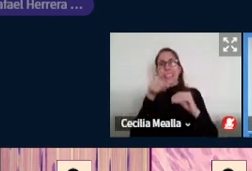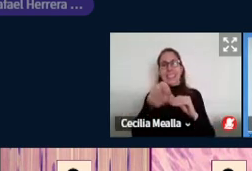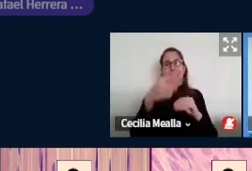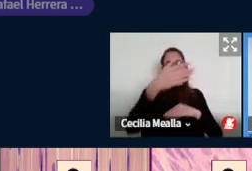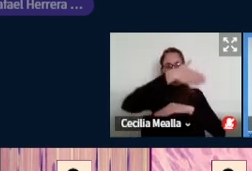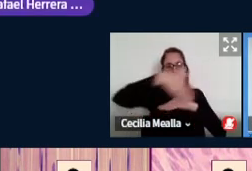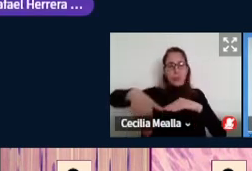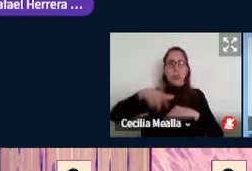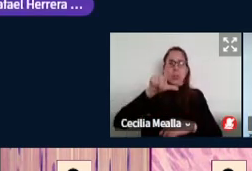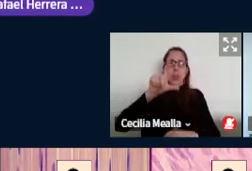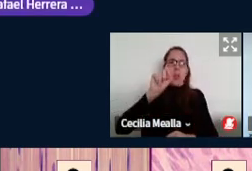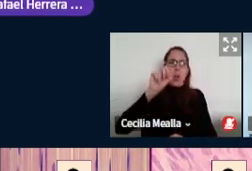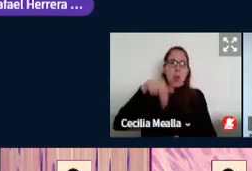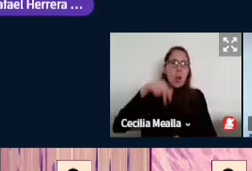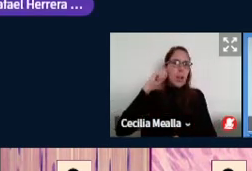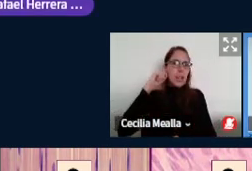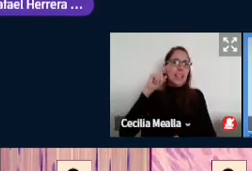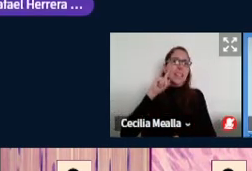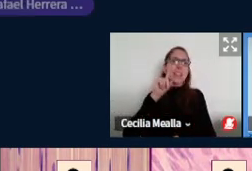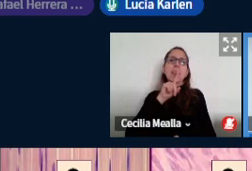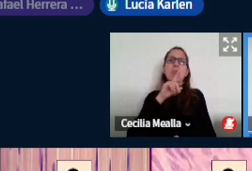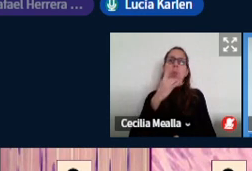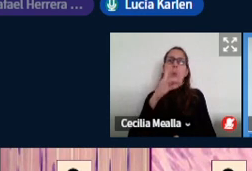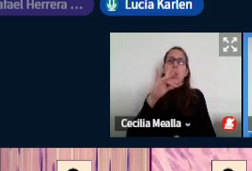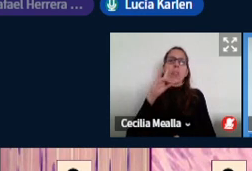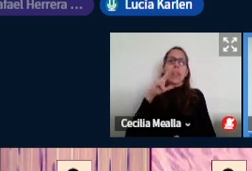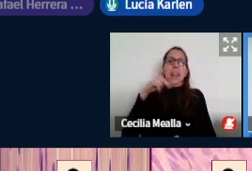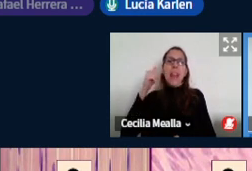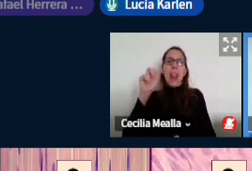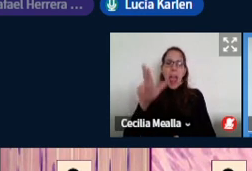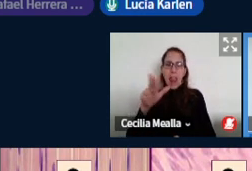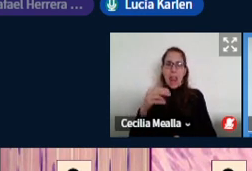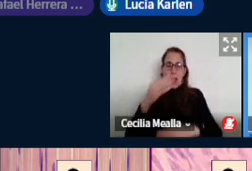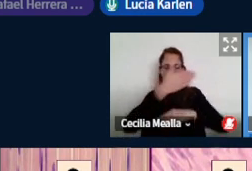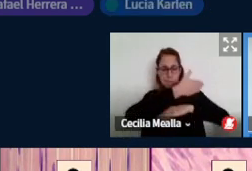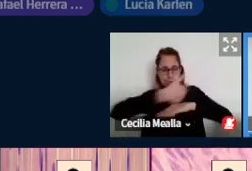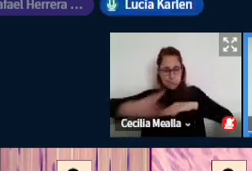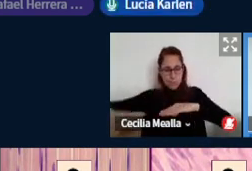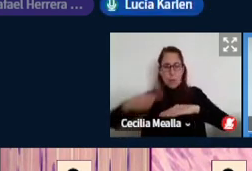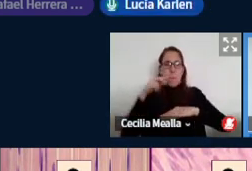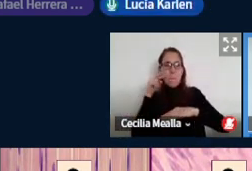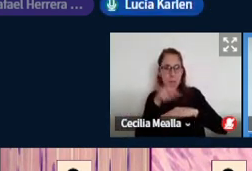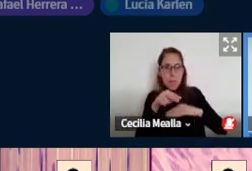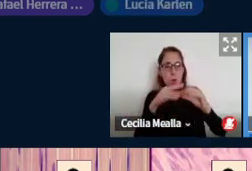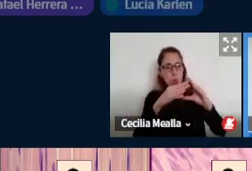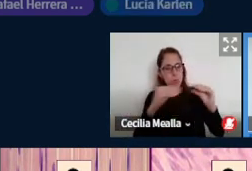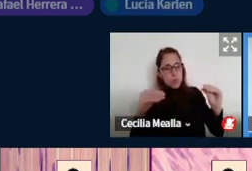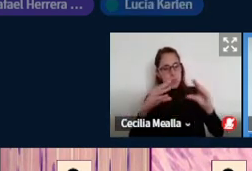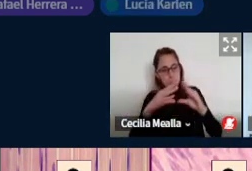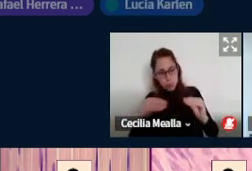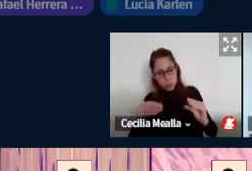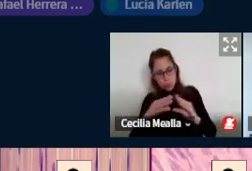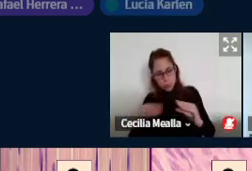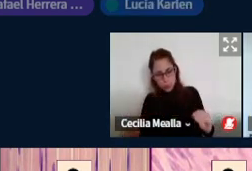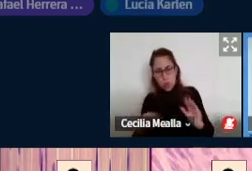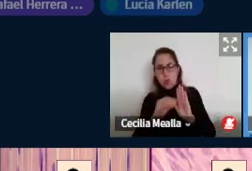corte longitudinal. Porque vemos el núcleo, así como les decía, en forma